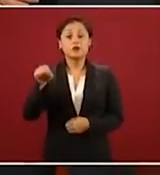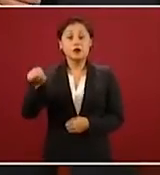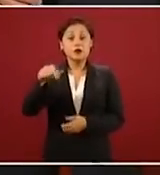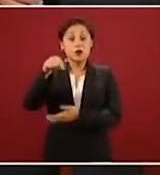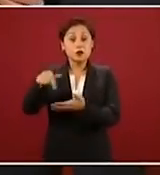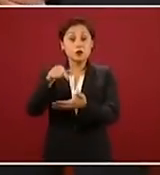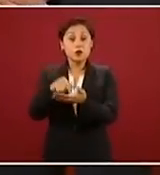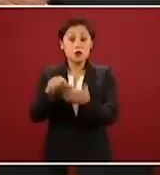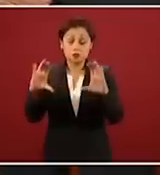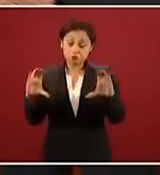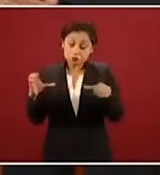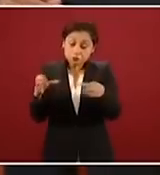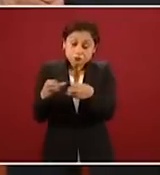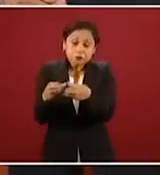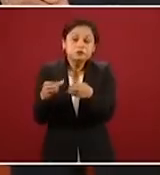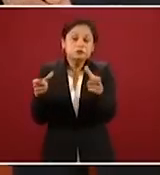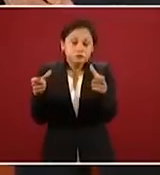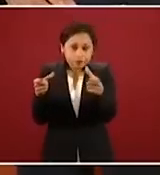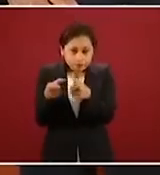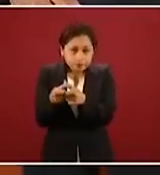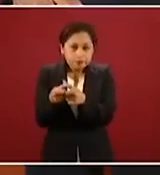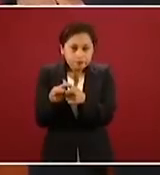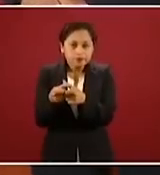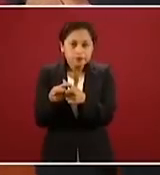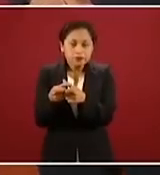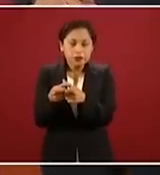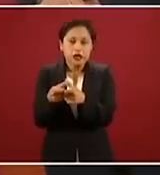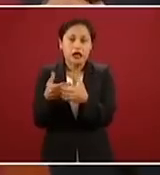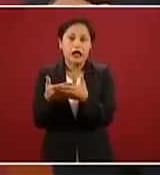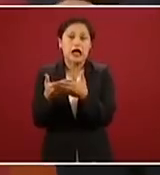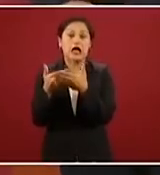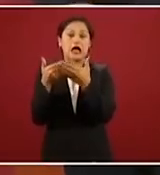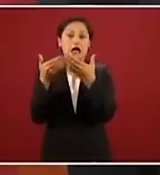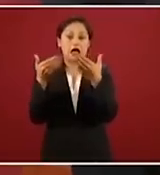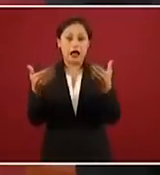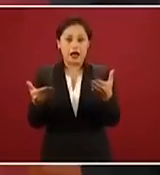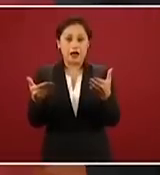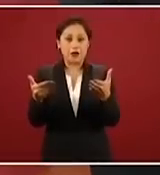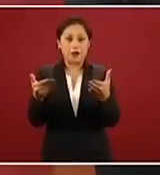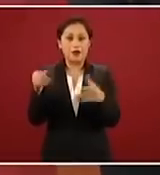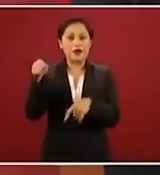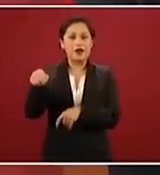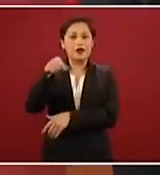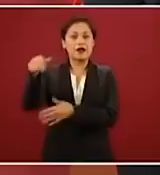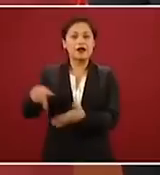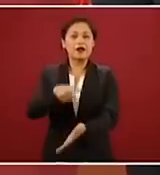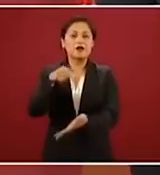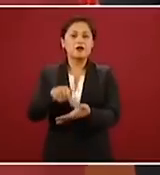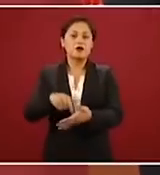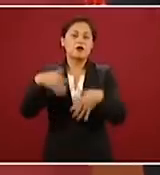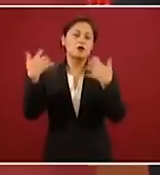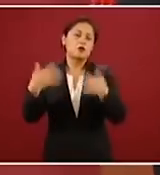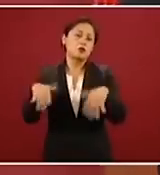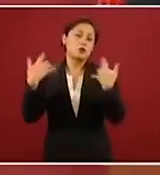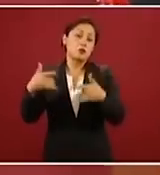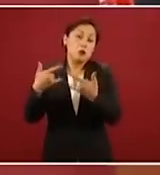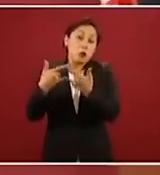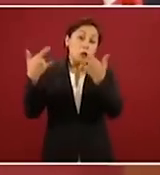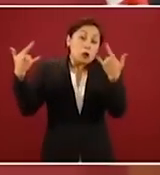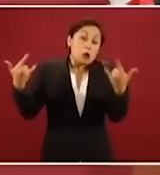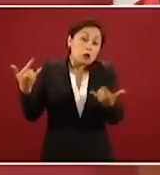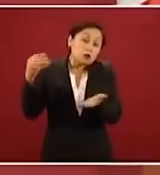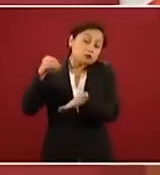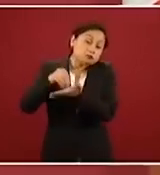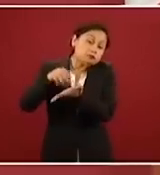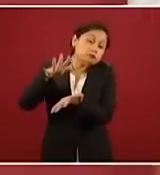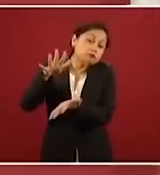chica, en la actualidad, con una gran esencia histórica, que